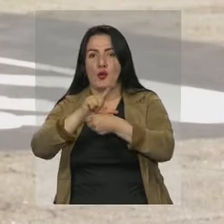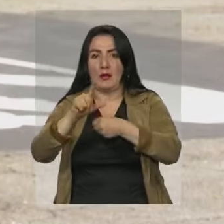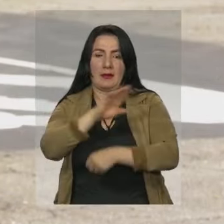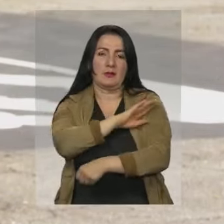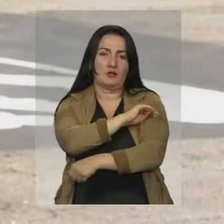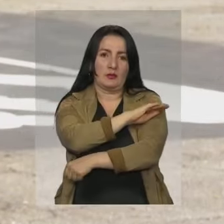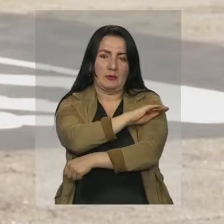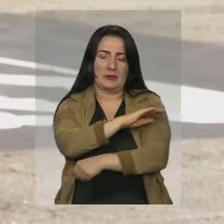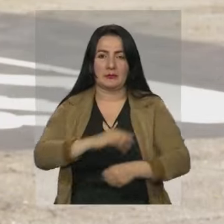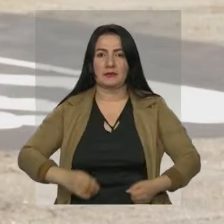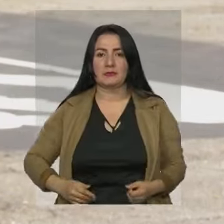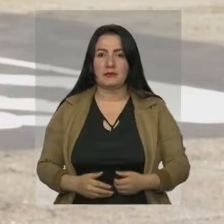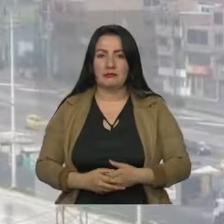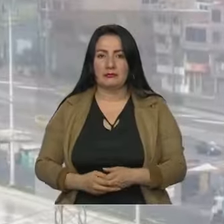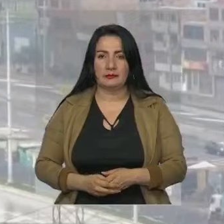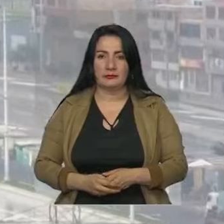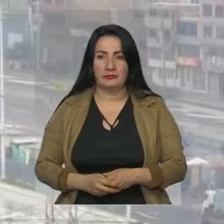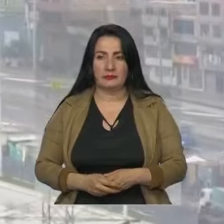Sumapaz.